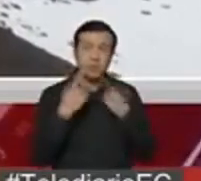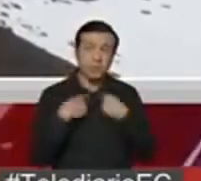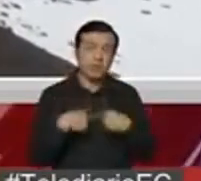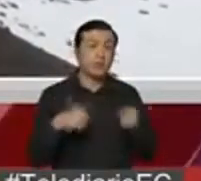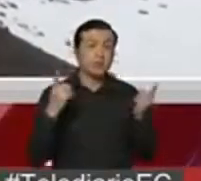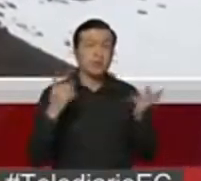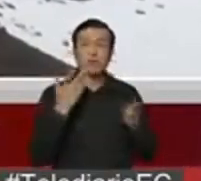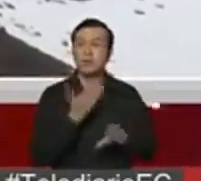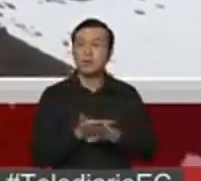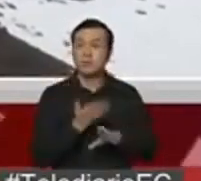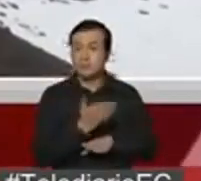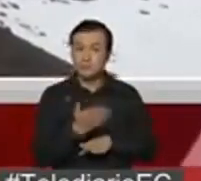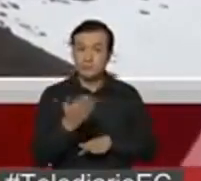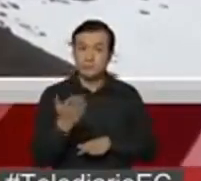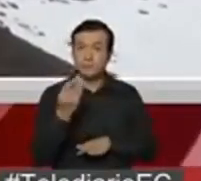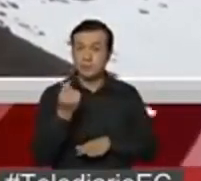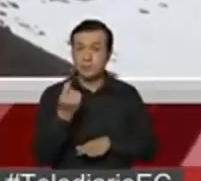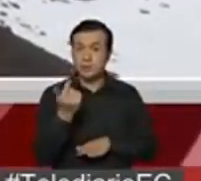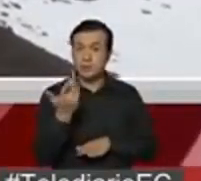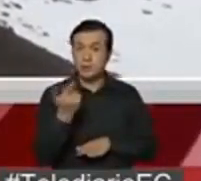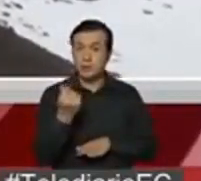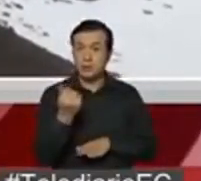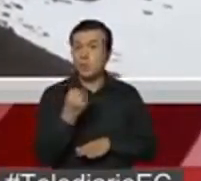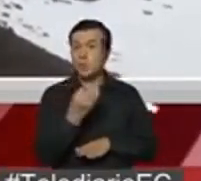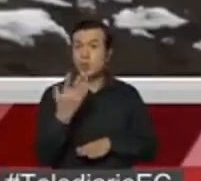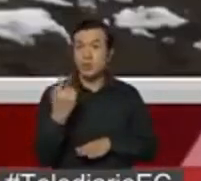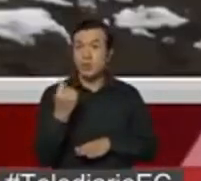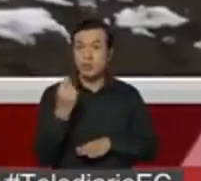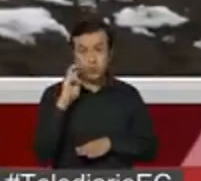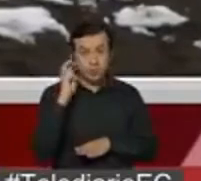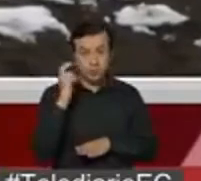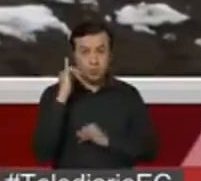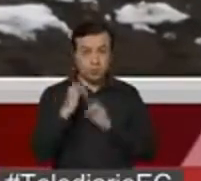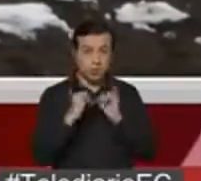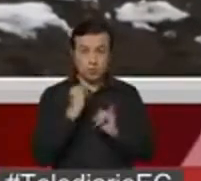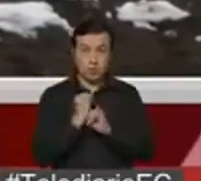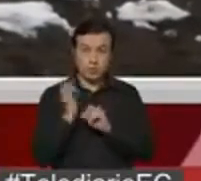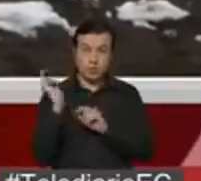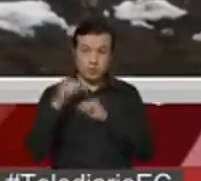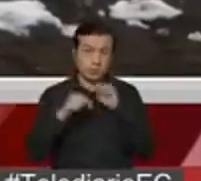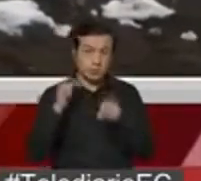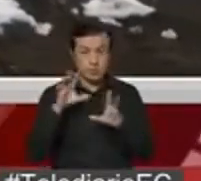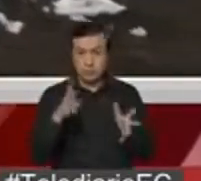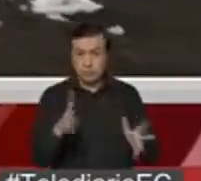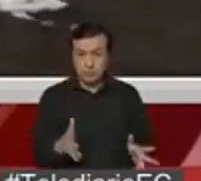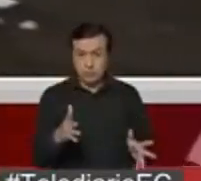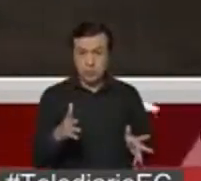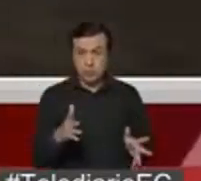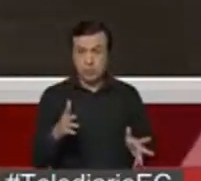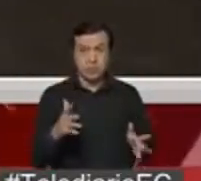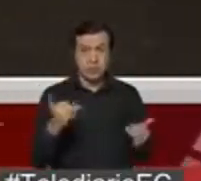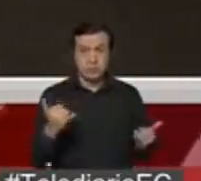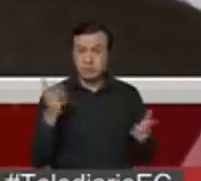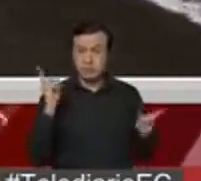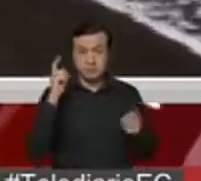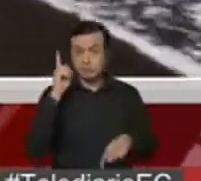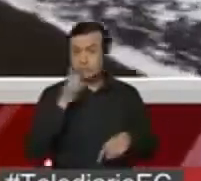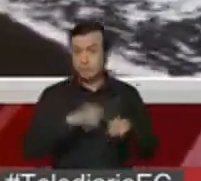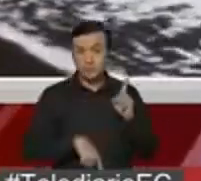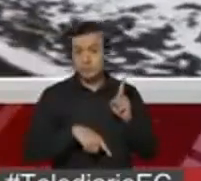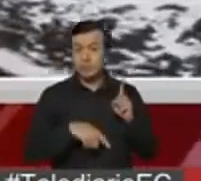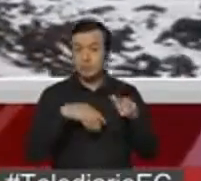que básicamente lo que él ganaba era con los turistas extranjeros, pero mientras no vengan los turistas extranjeros, difícil. No existe